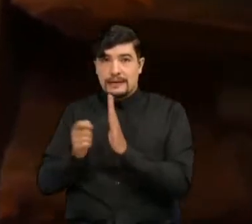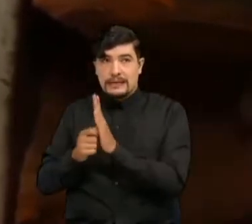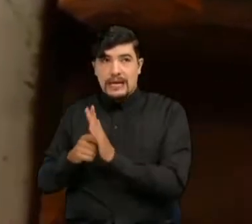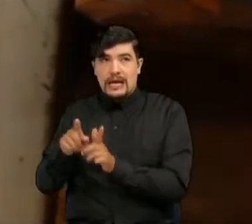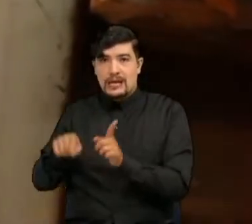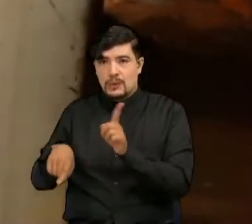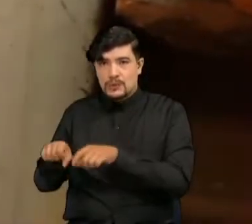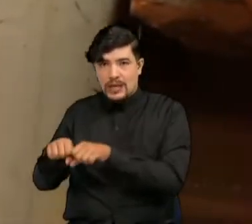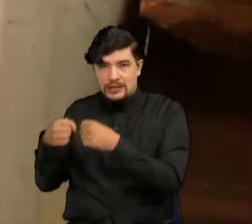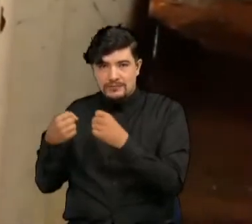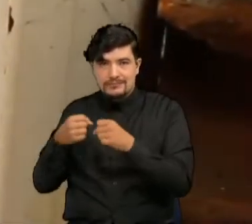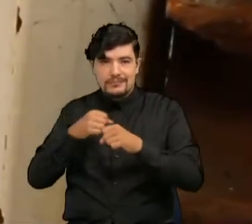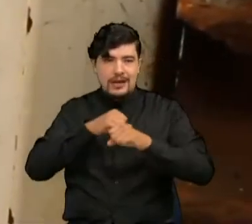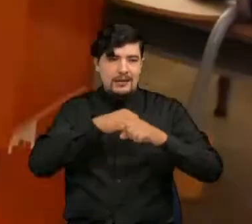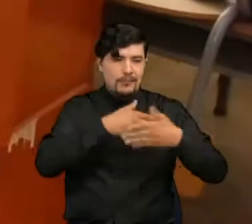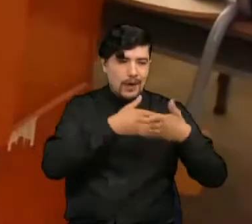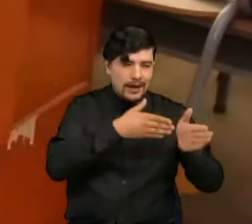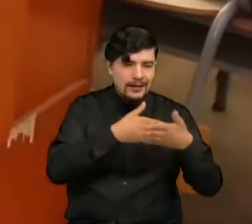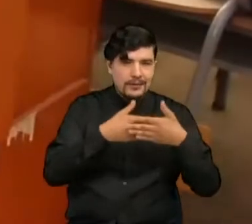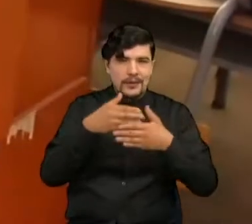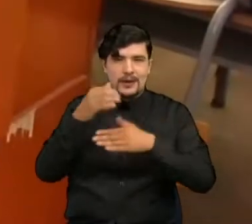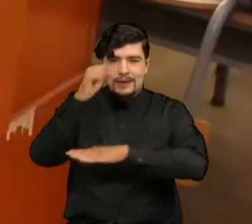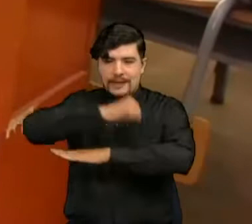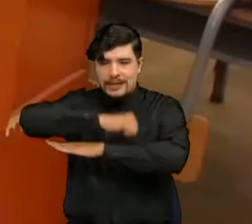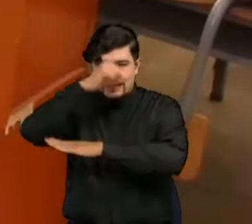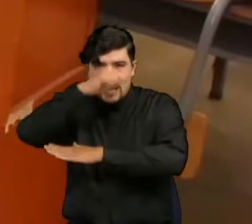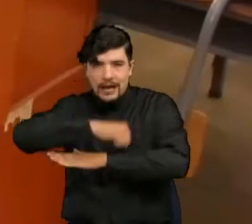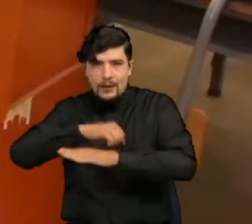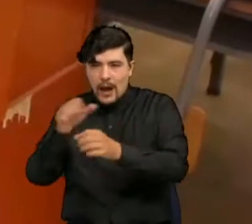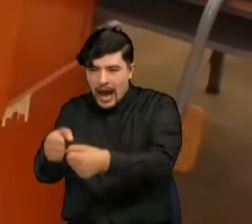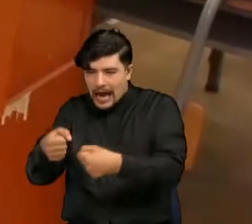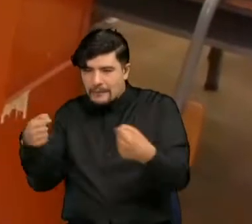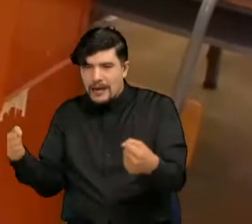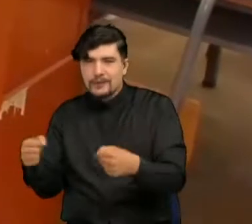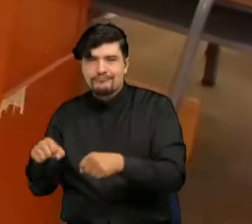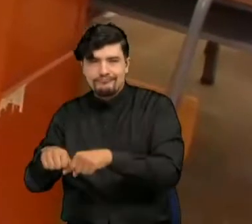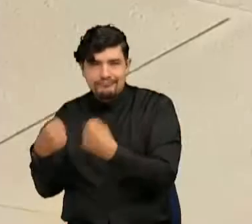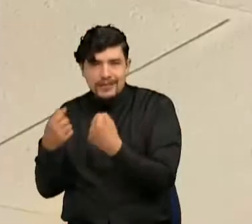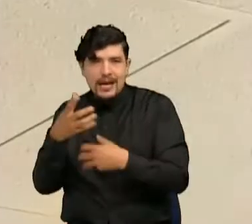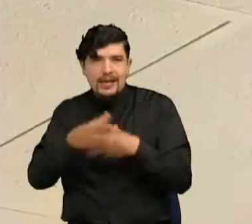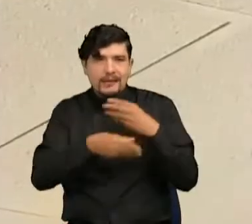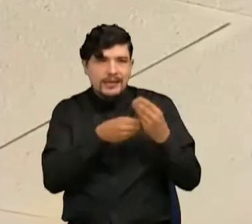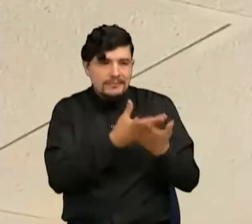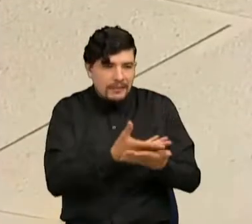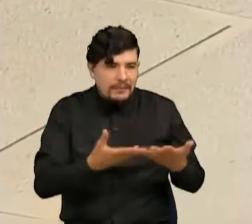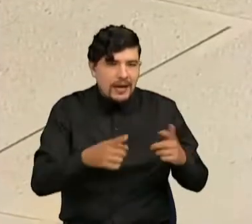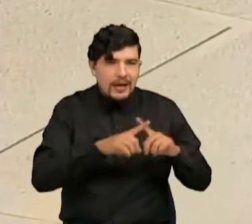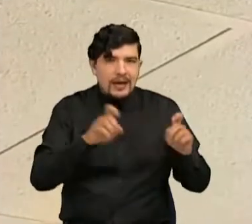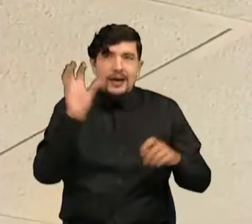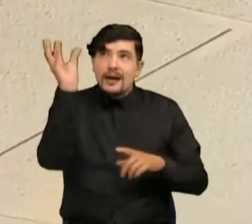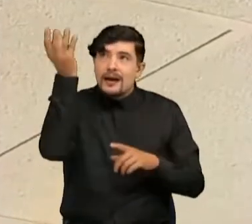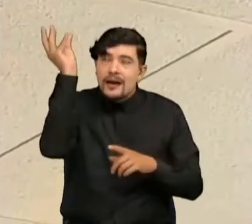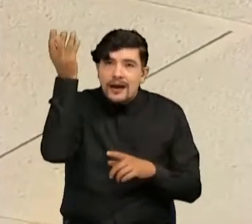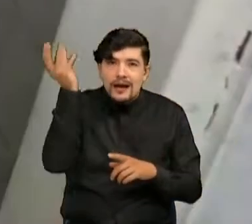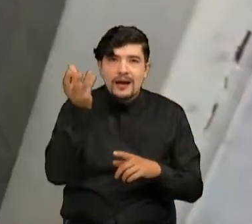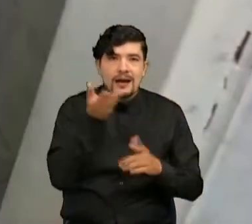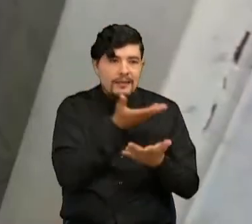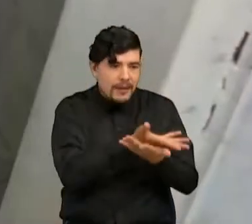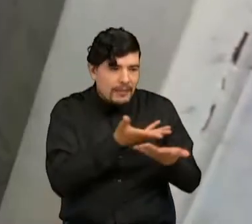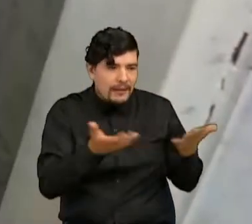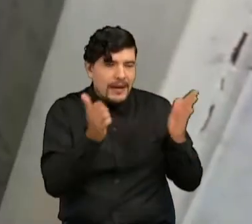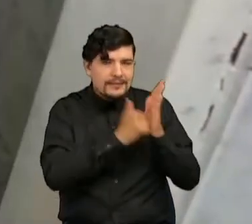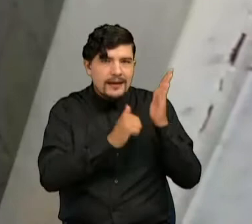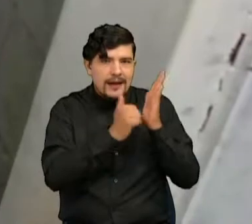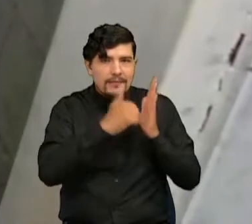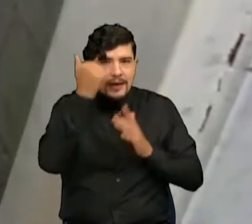daños a puertas, ventanas, armarios, vidrios rotos, también hurtaron implementos educativos, luminarias, elementos pedagógicos y